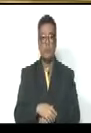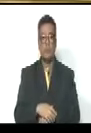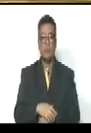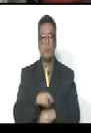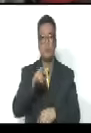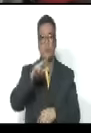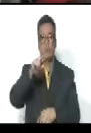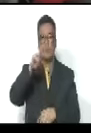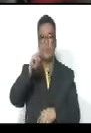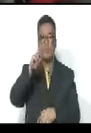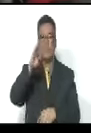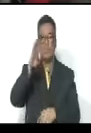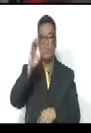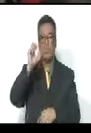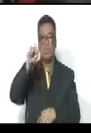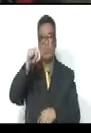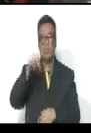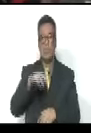Rubén Lima.